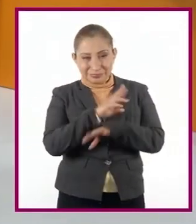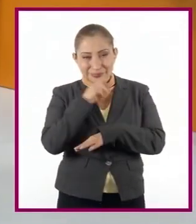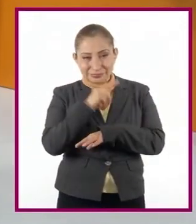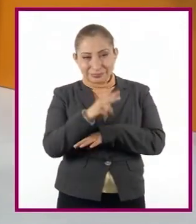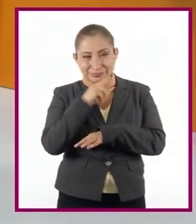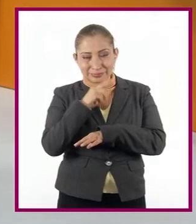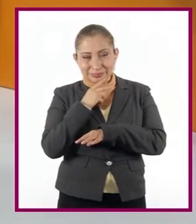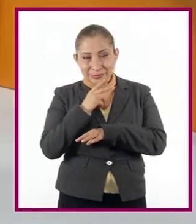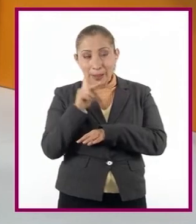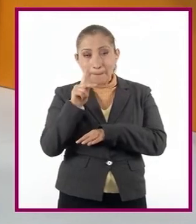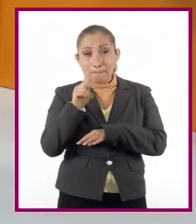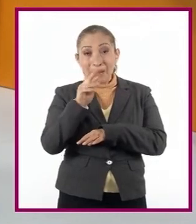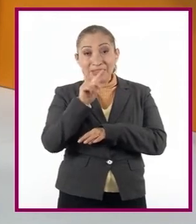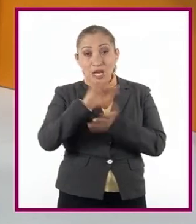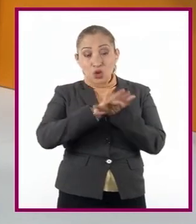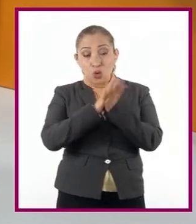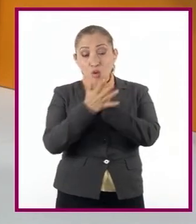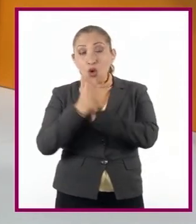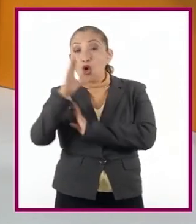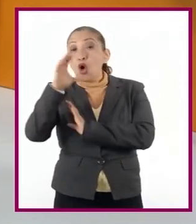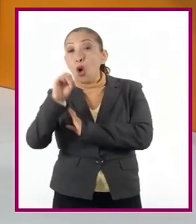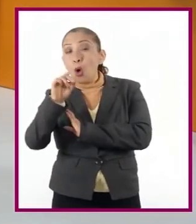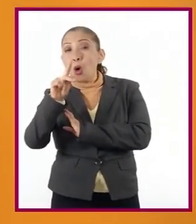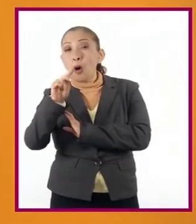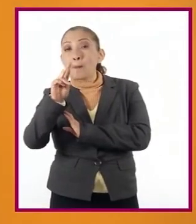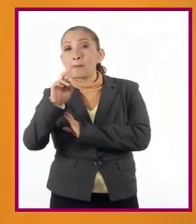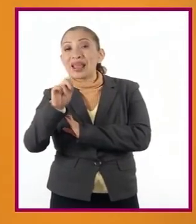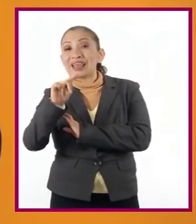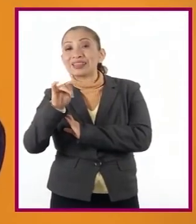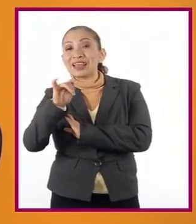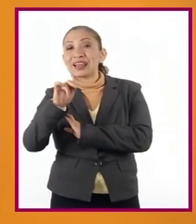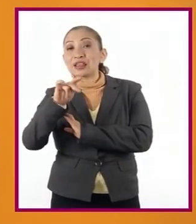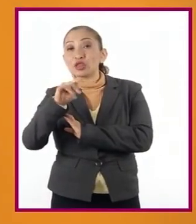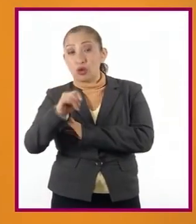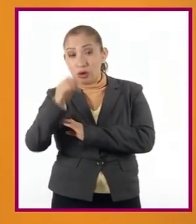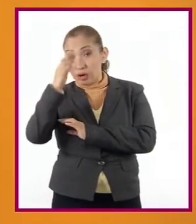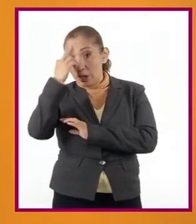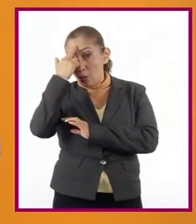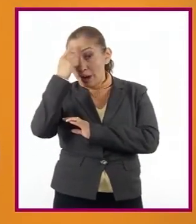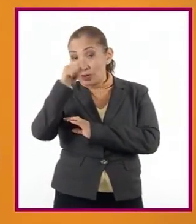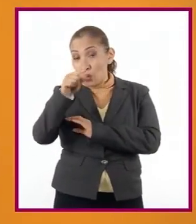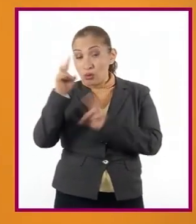verbos en pretérito a copretérito? Recuerden que uno de los